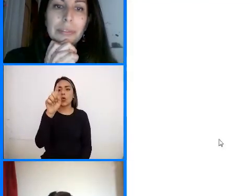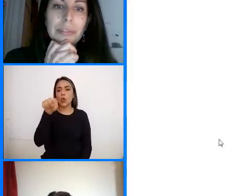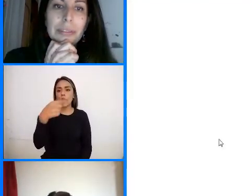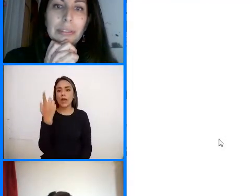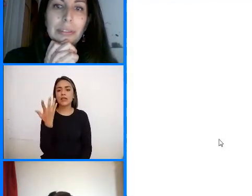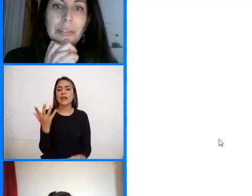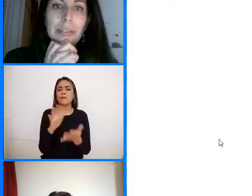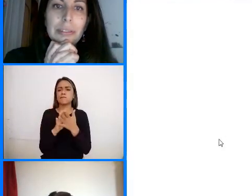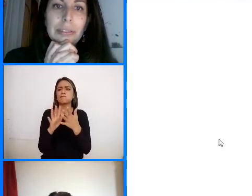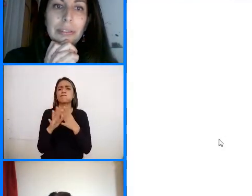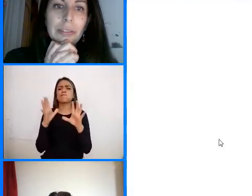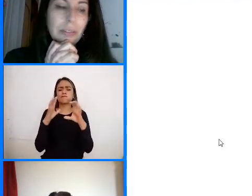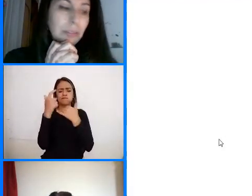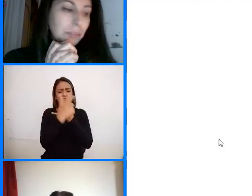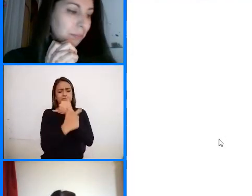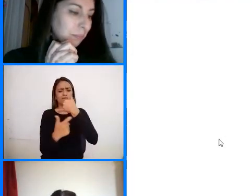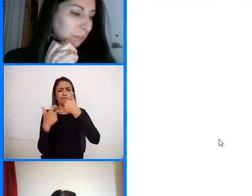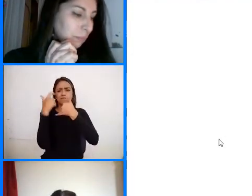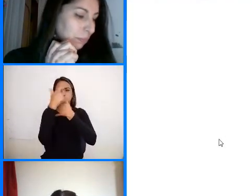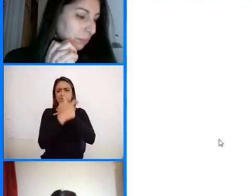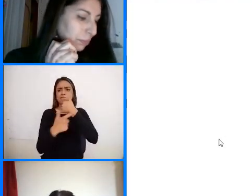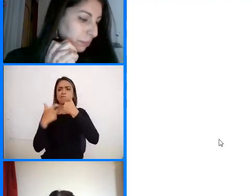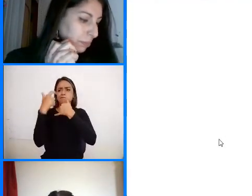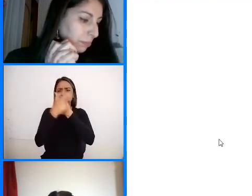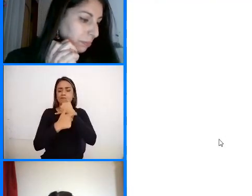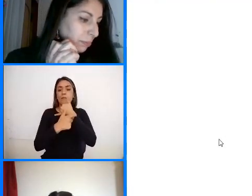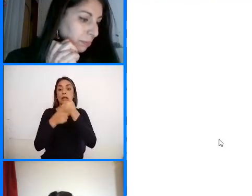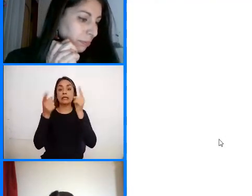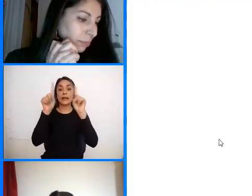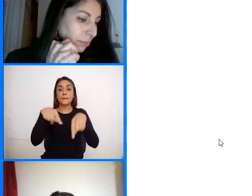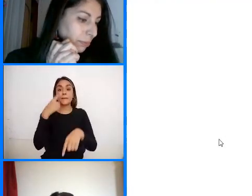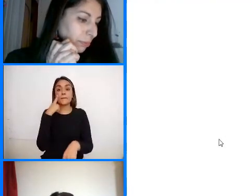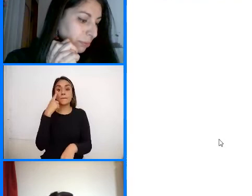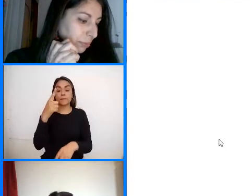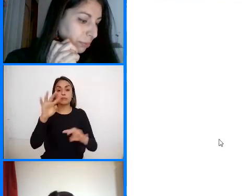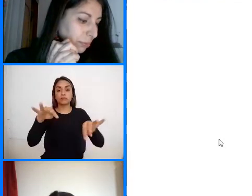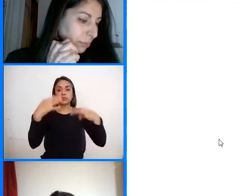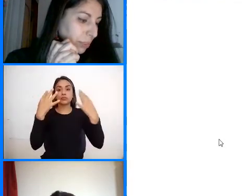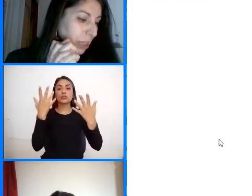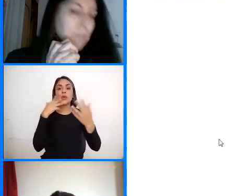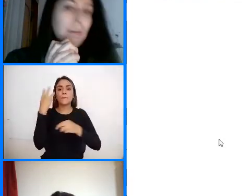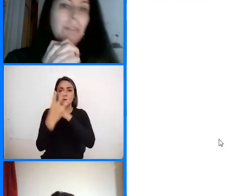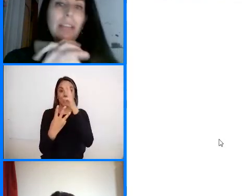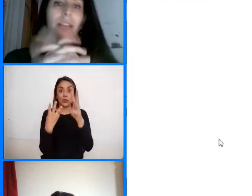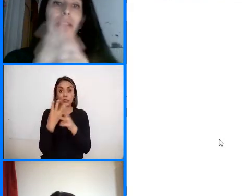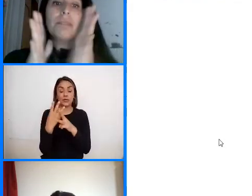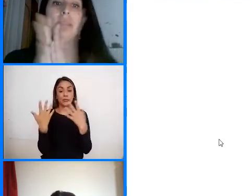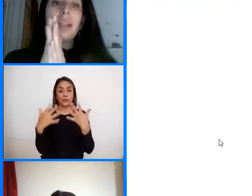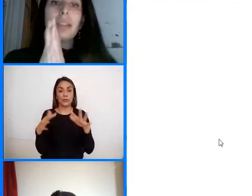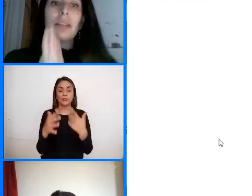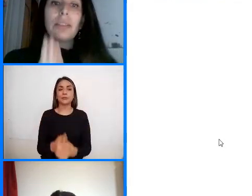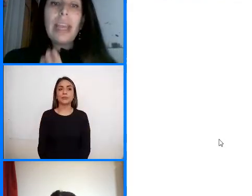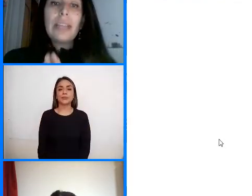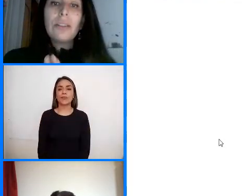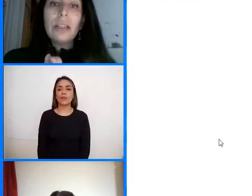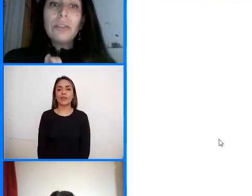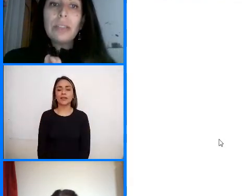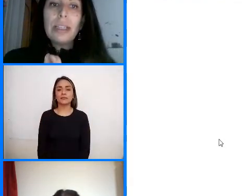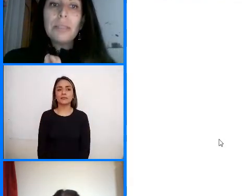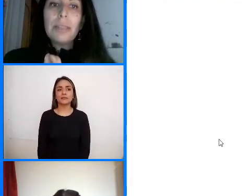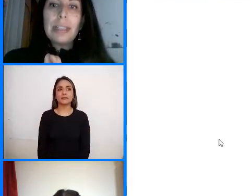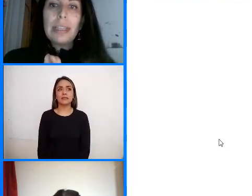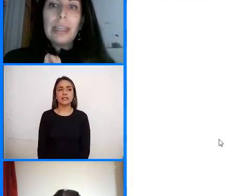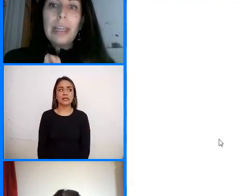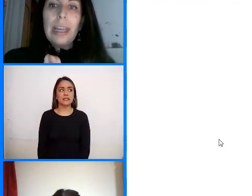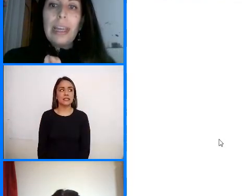nuestro país Y también como puedes ver tenemos audiencia mundial Perfecto Perfecto miren chicos Esto es lo que